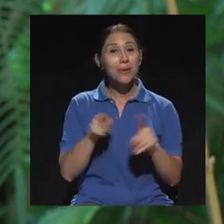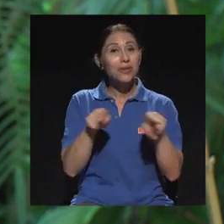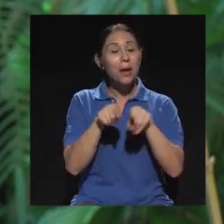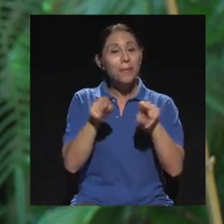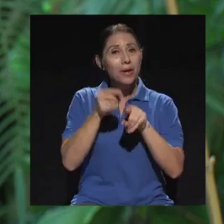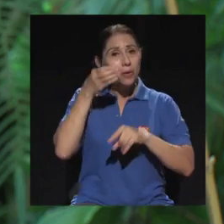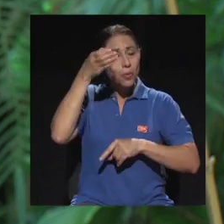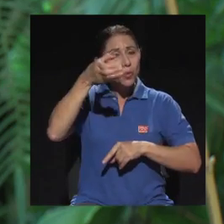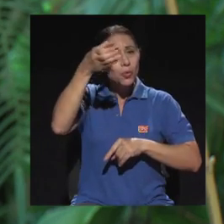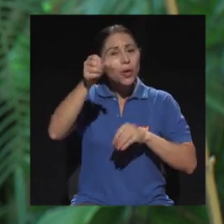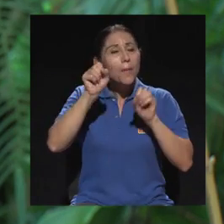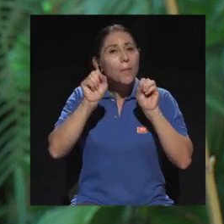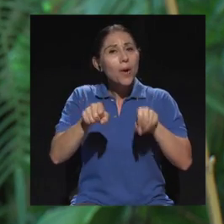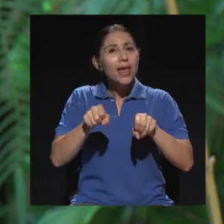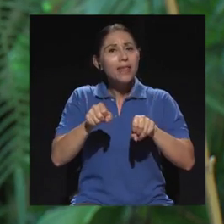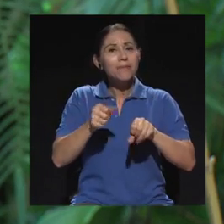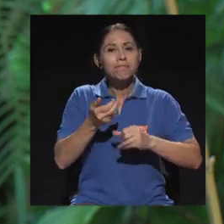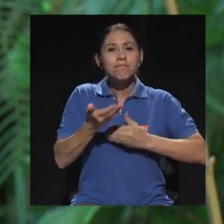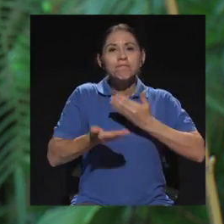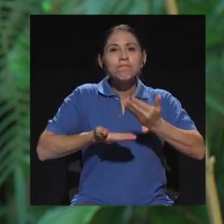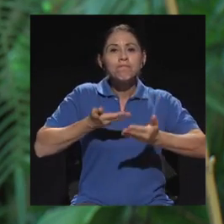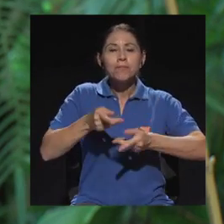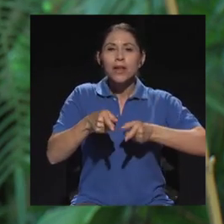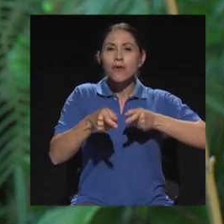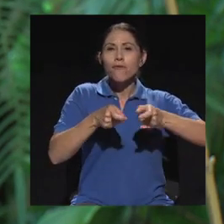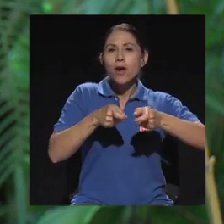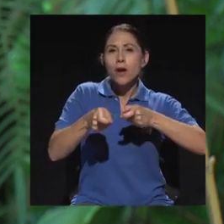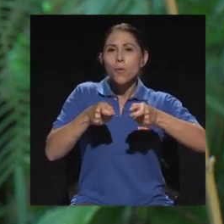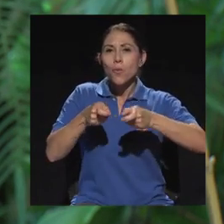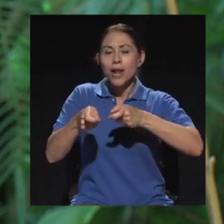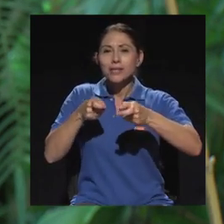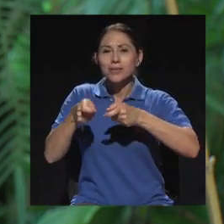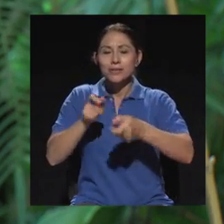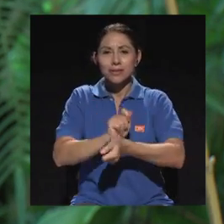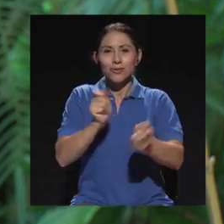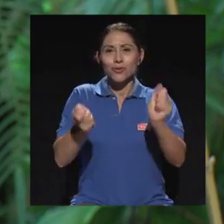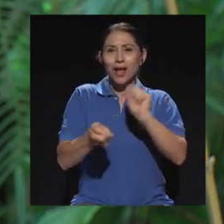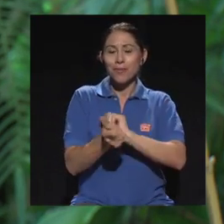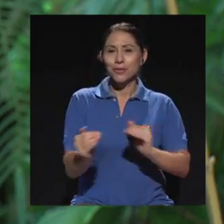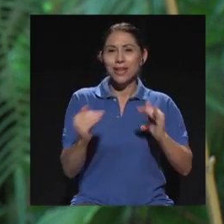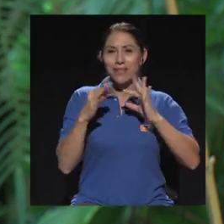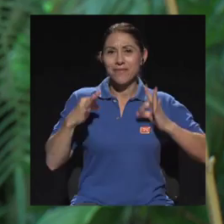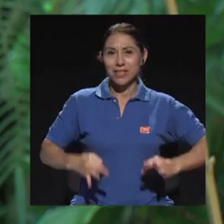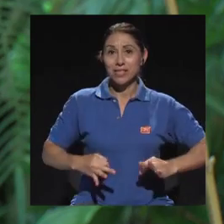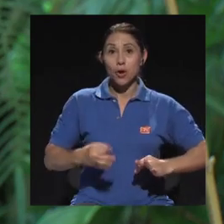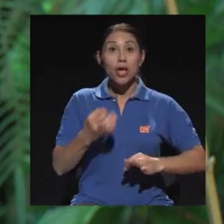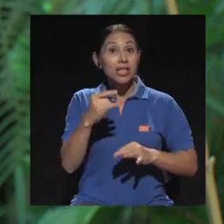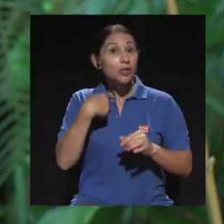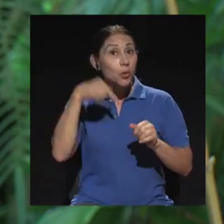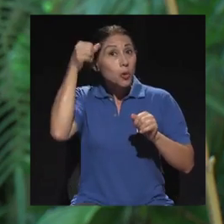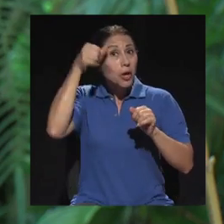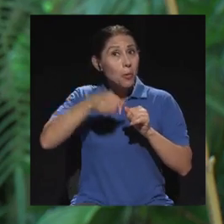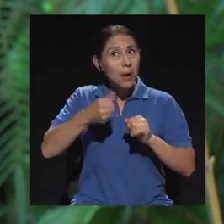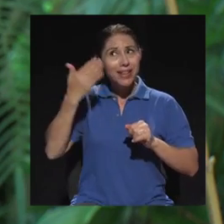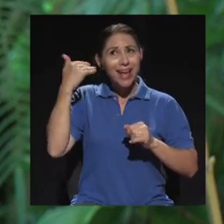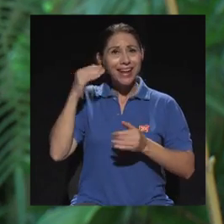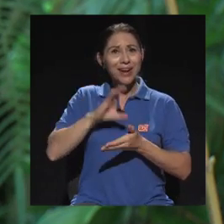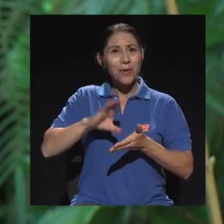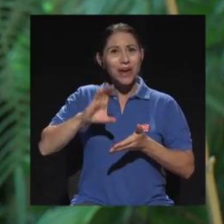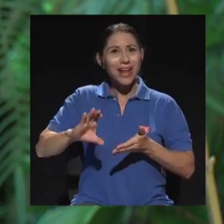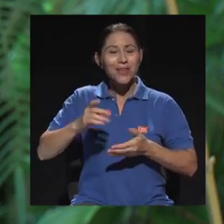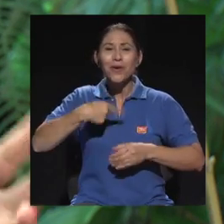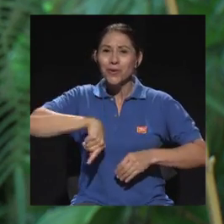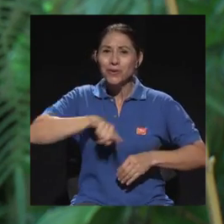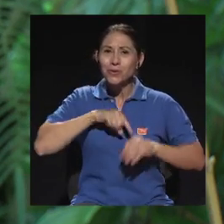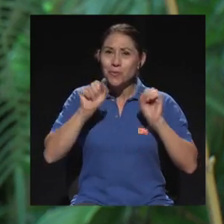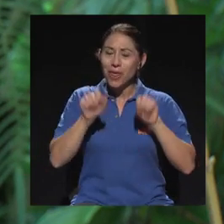cooperar mucho en la regulación, digamos, de esos cambios a nivel físico. Y si uno recuerda, por ejemplo, en el colegio,